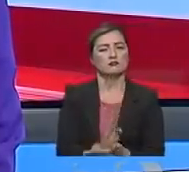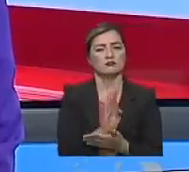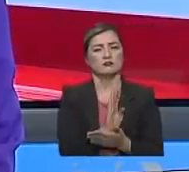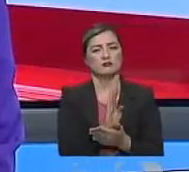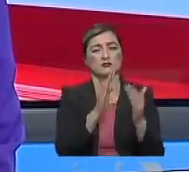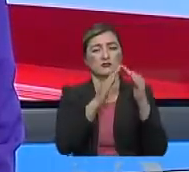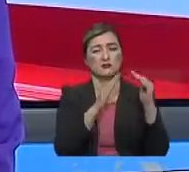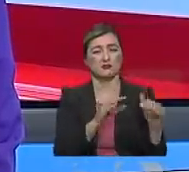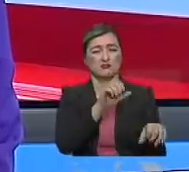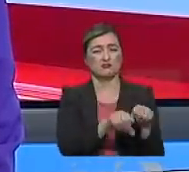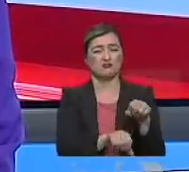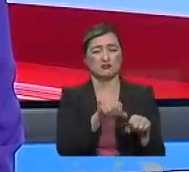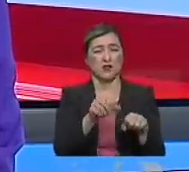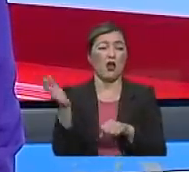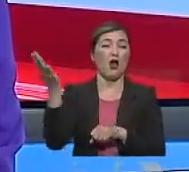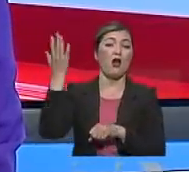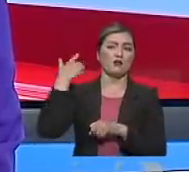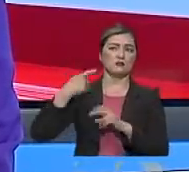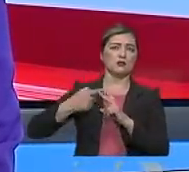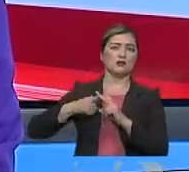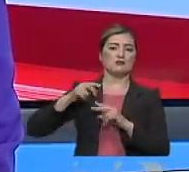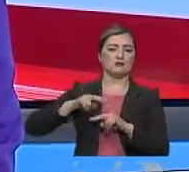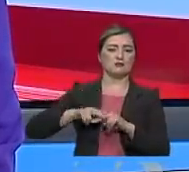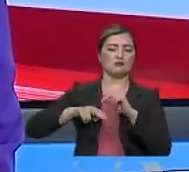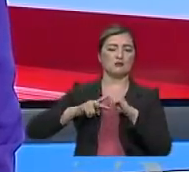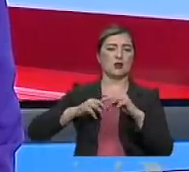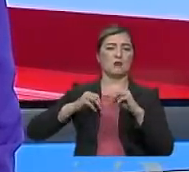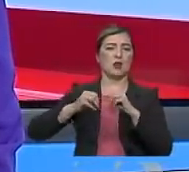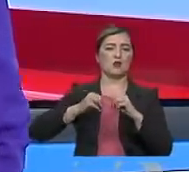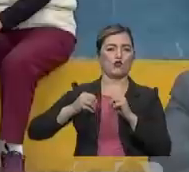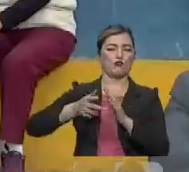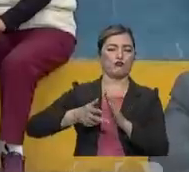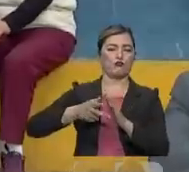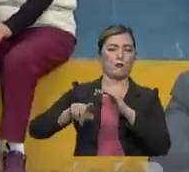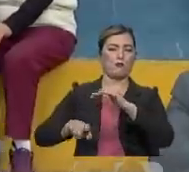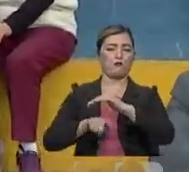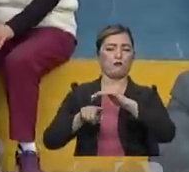sus viviendas se destruyeron desde que inició la construcción del Metro de Quito.